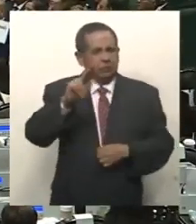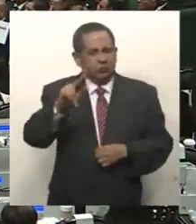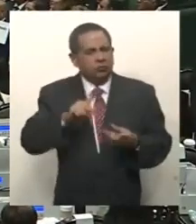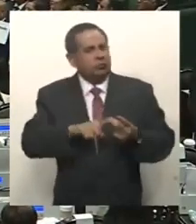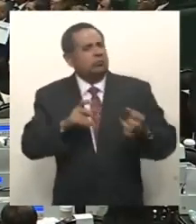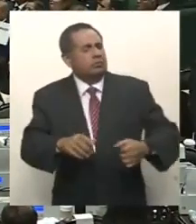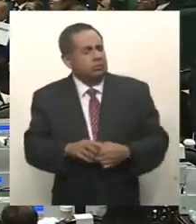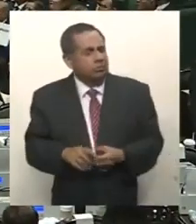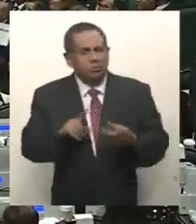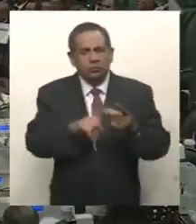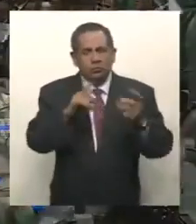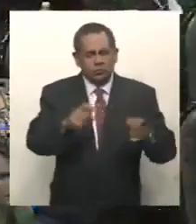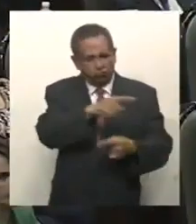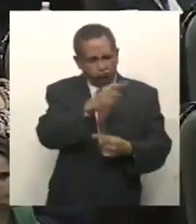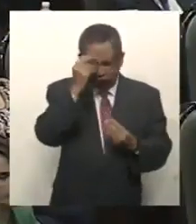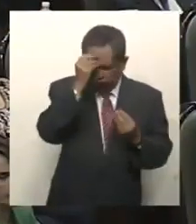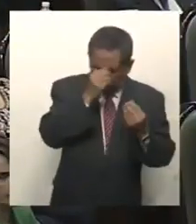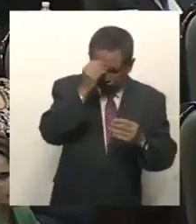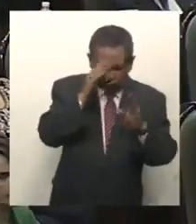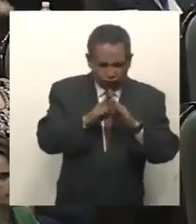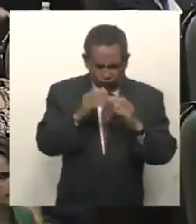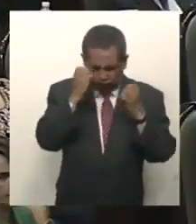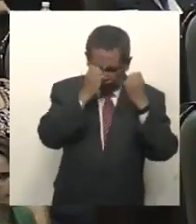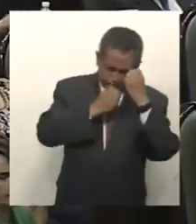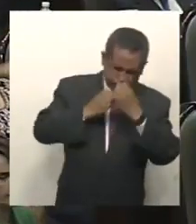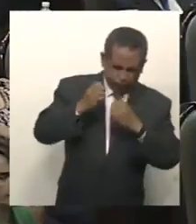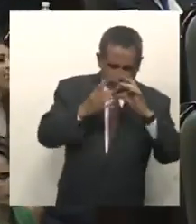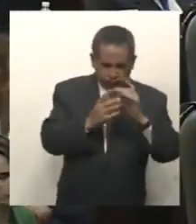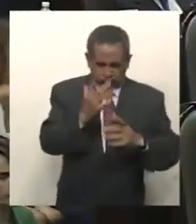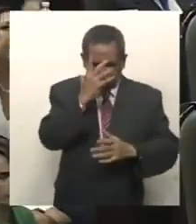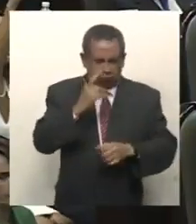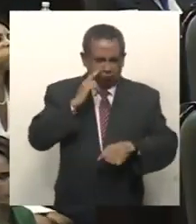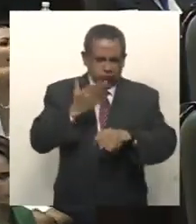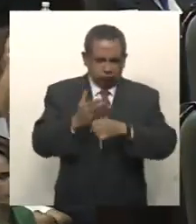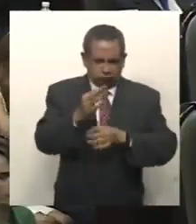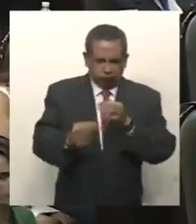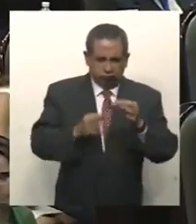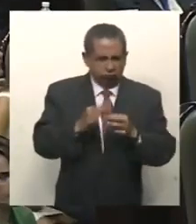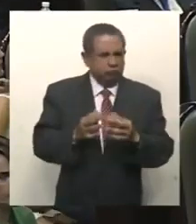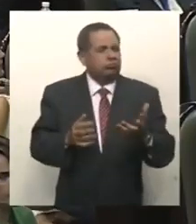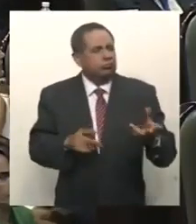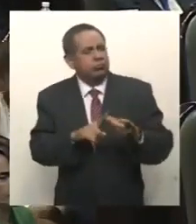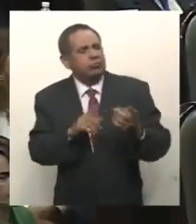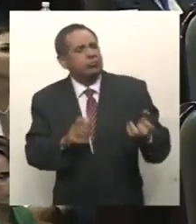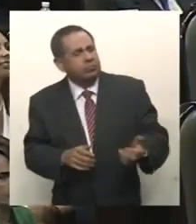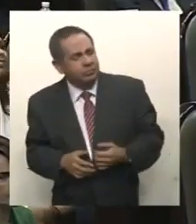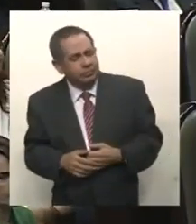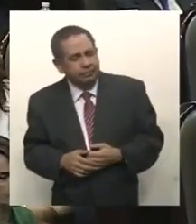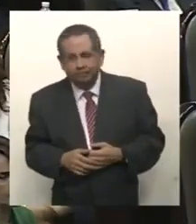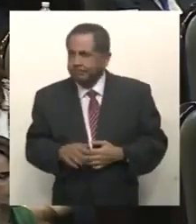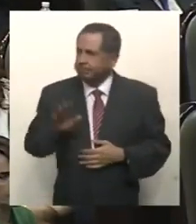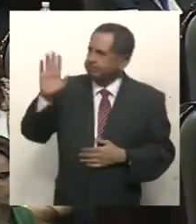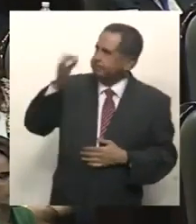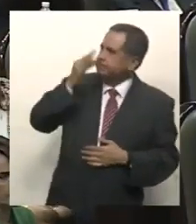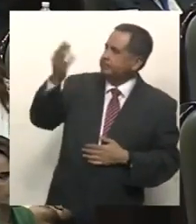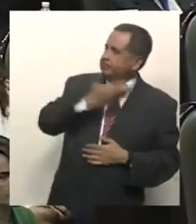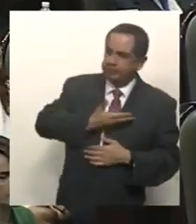¿Dónde quedó el PAN reflexivo, analítico, serio? No, ciudadano